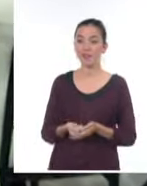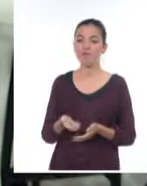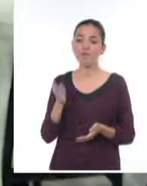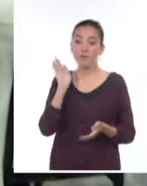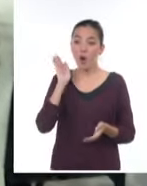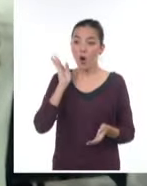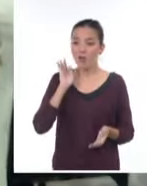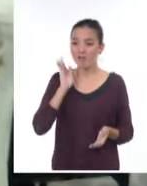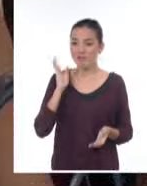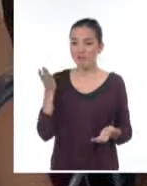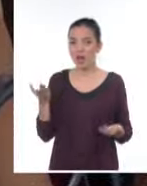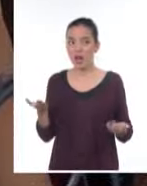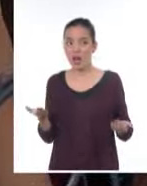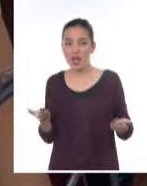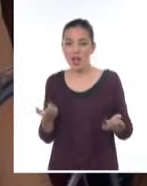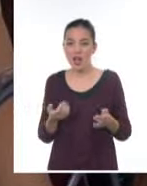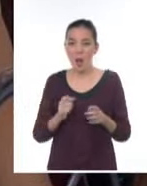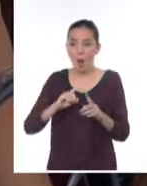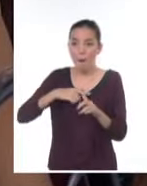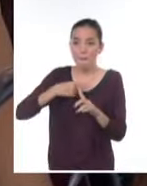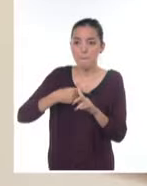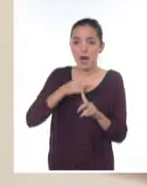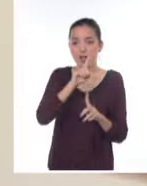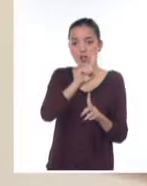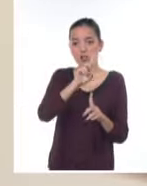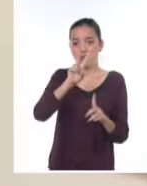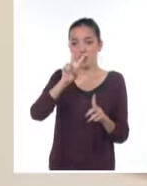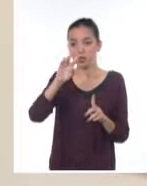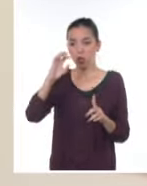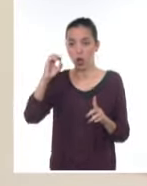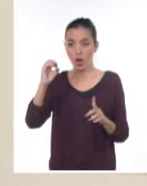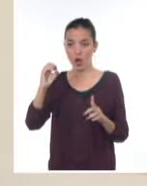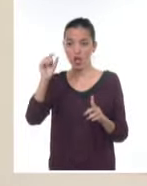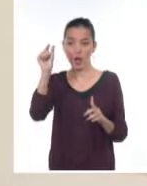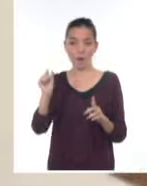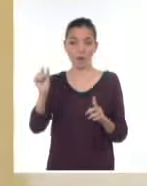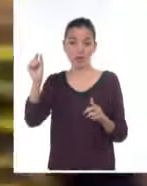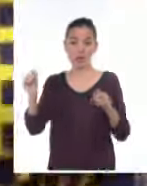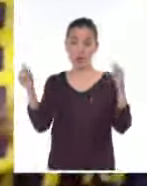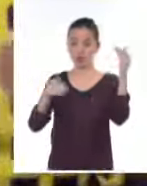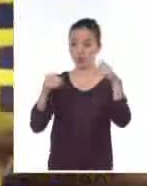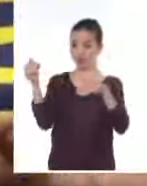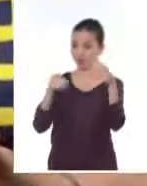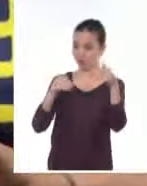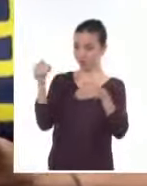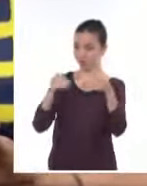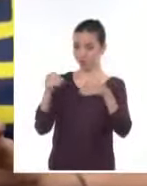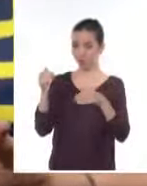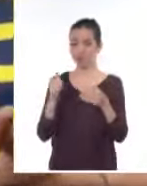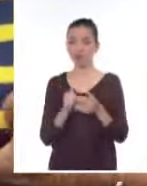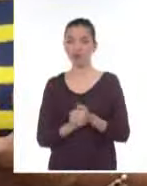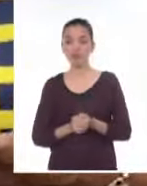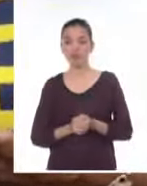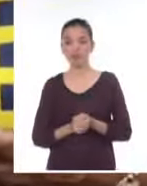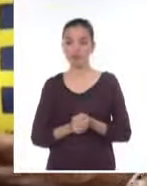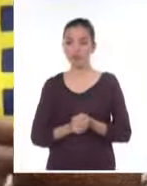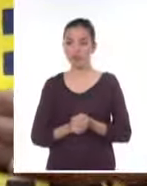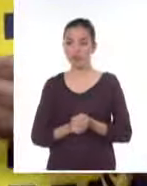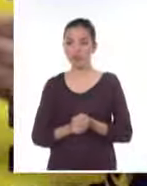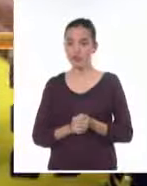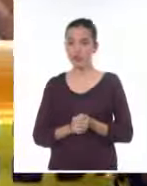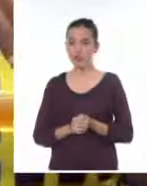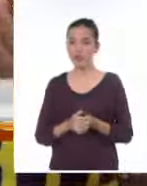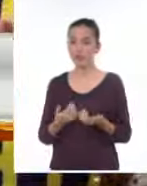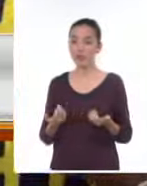las modalidades presencial y virtual. Si me pregunta a qué le vamos a dedicar el evento en la próxima edición, se lo voy a dedicar